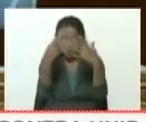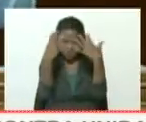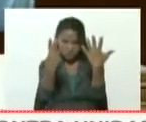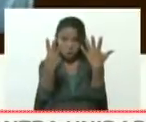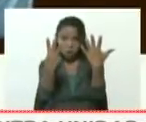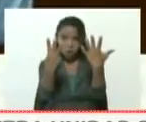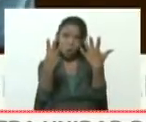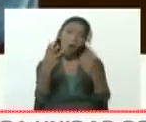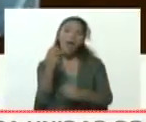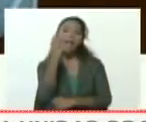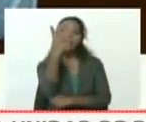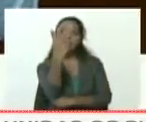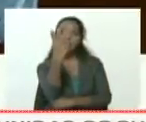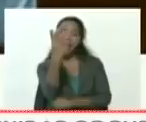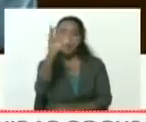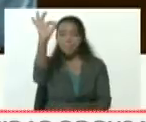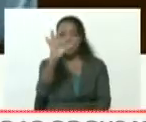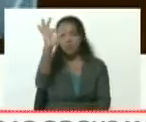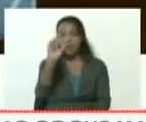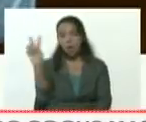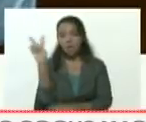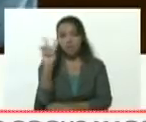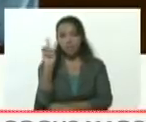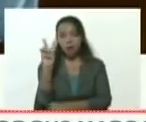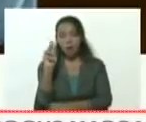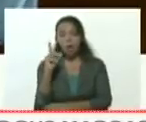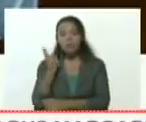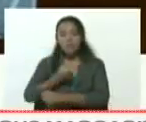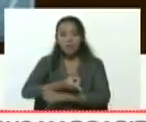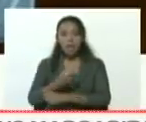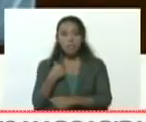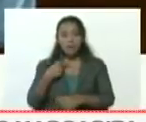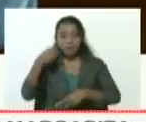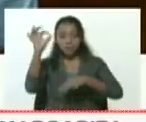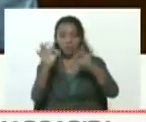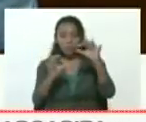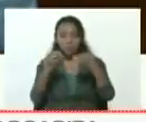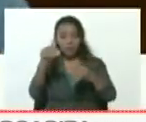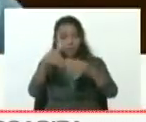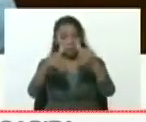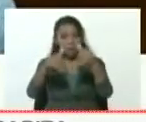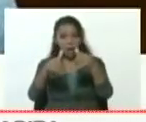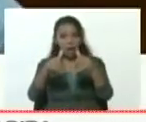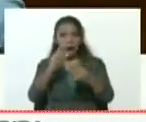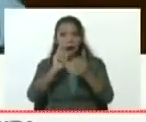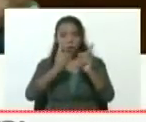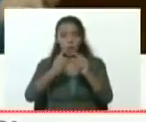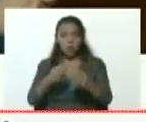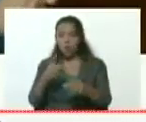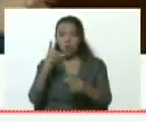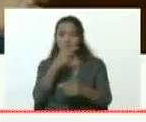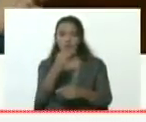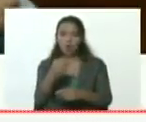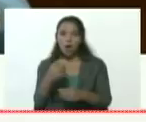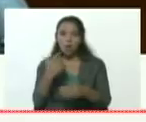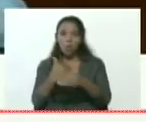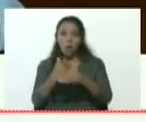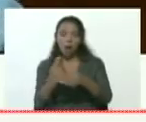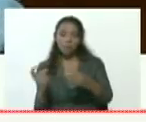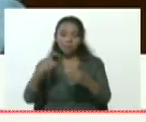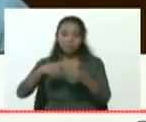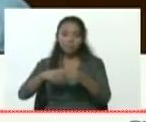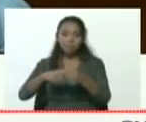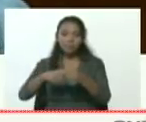3% de los venezolanos en edad de votar no estaban inscritos en el registro electoral, que se enmarca